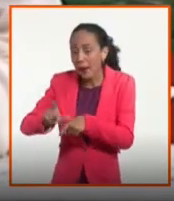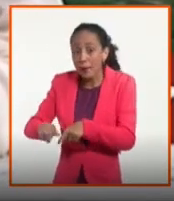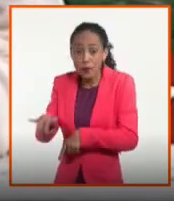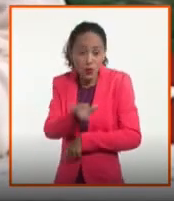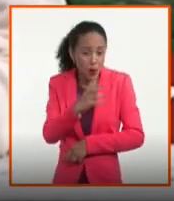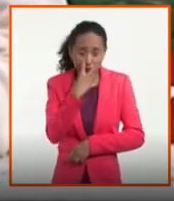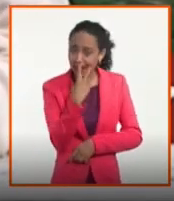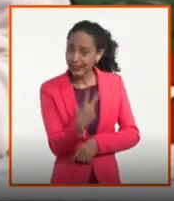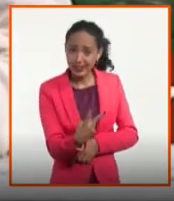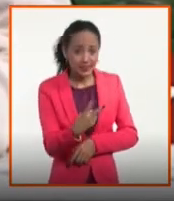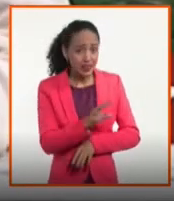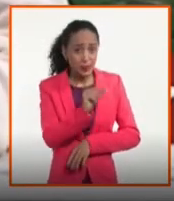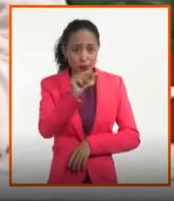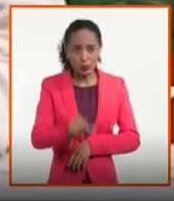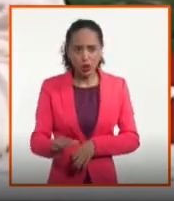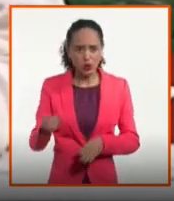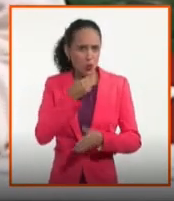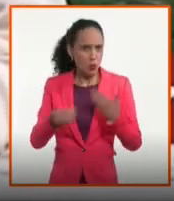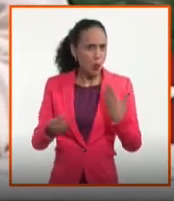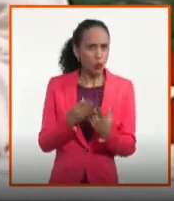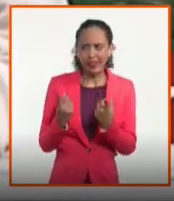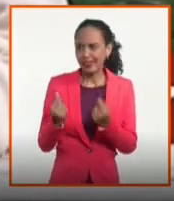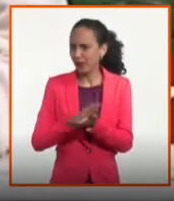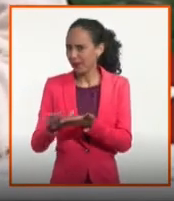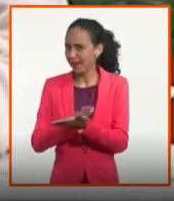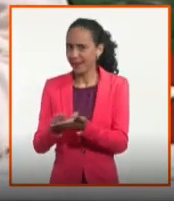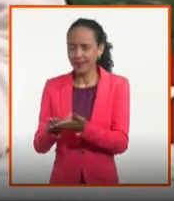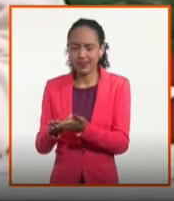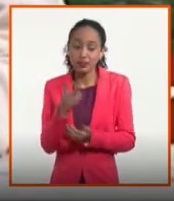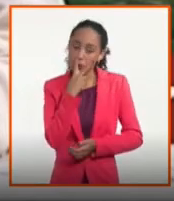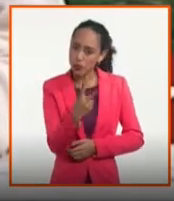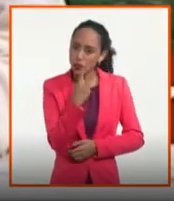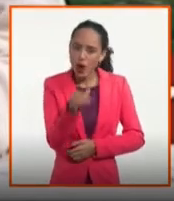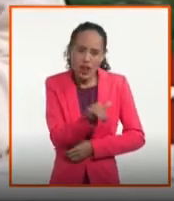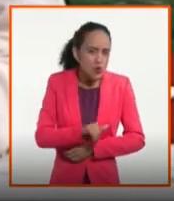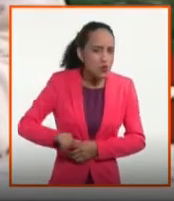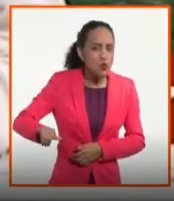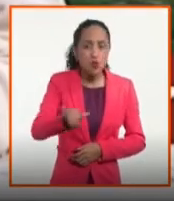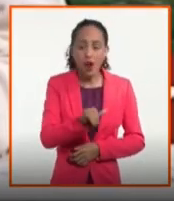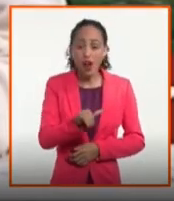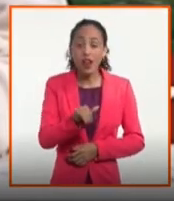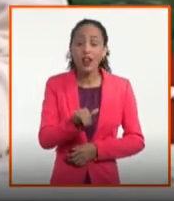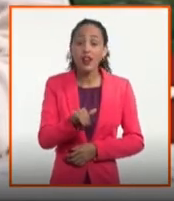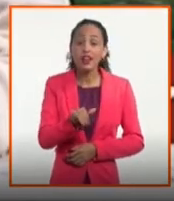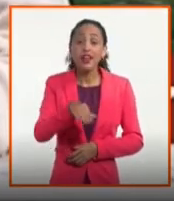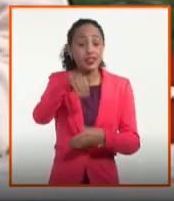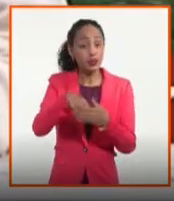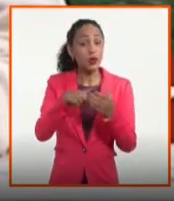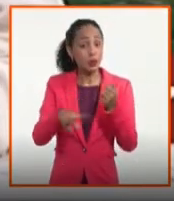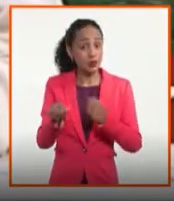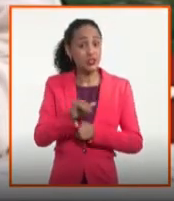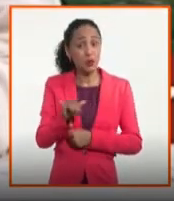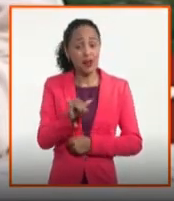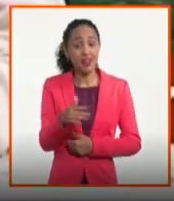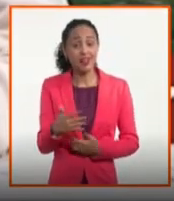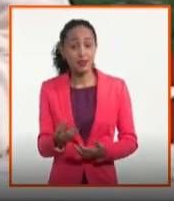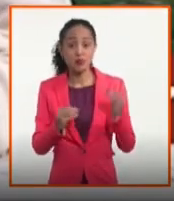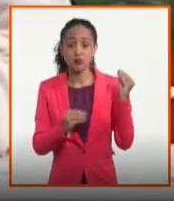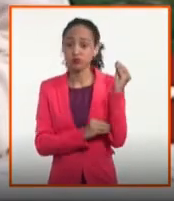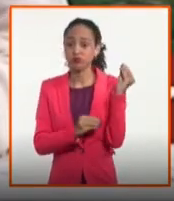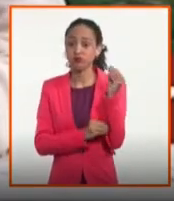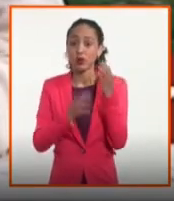distinción de ellos casi 250 consultorios médicos la familia que tenemos provincia como un potencial importante